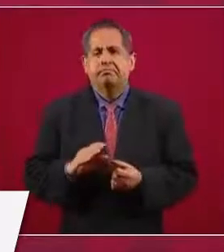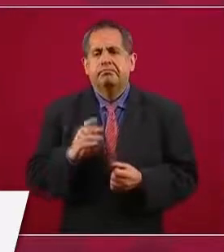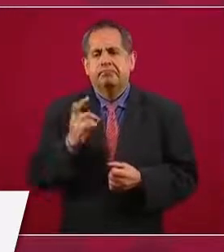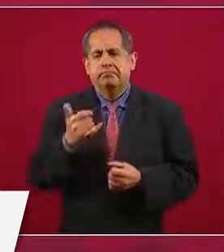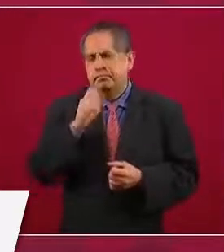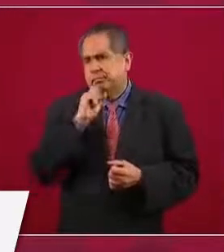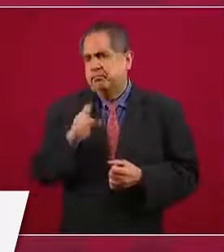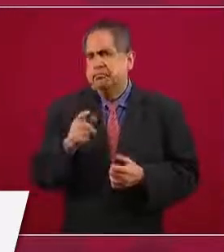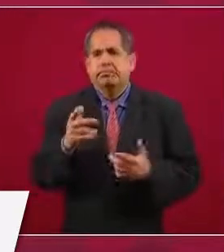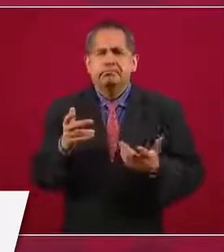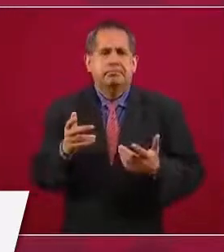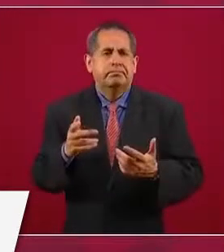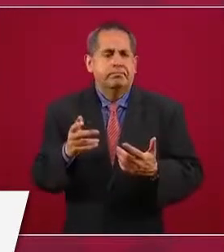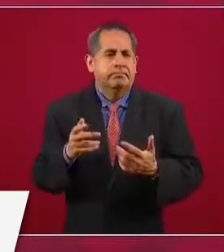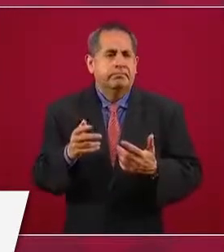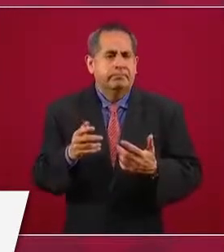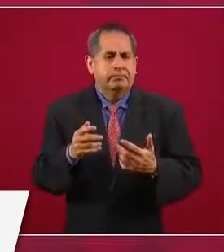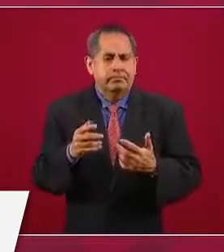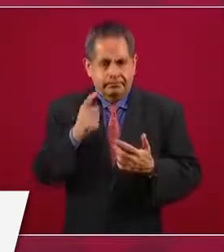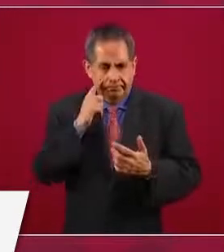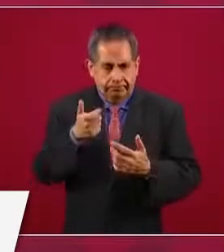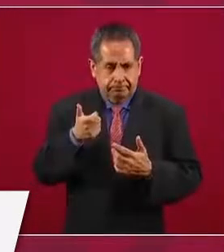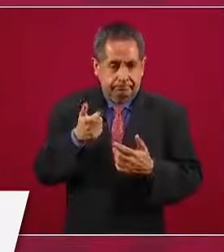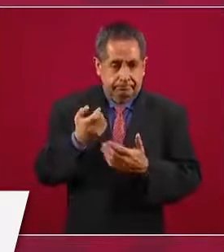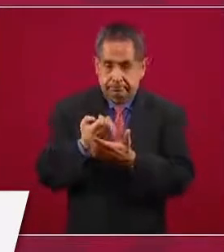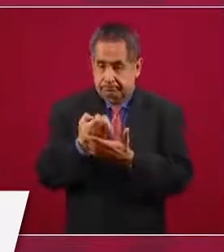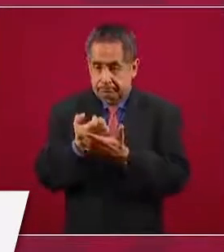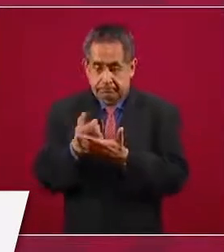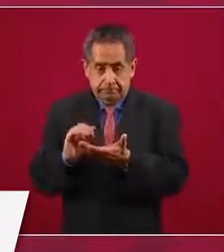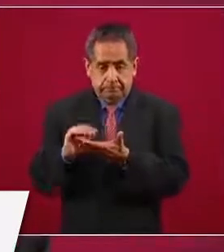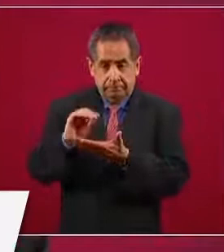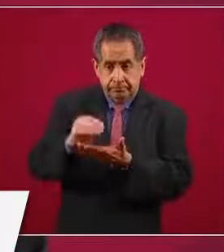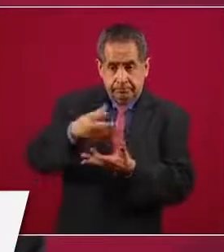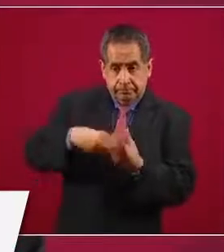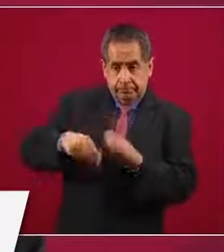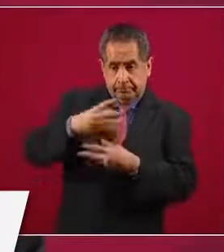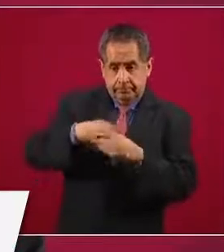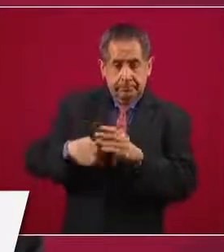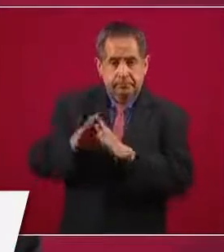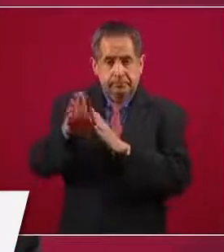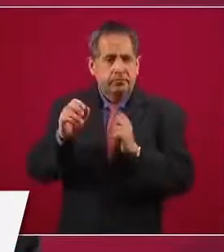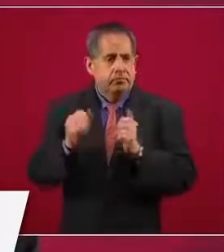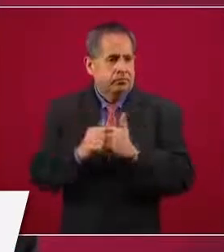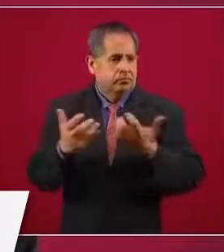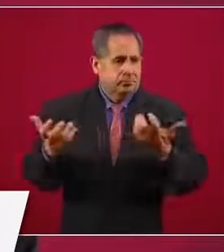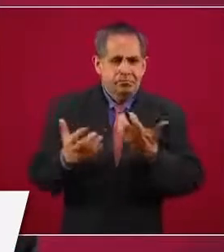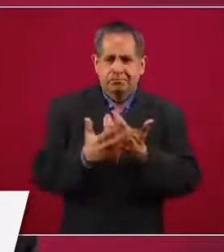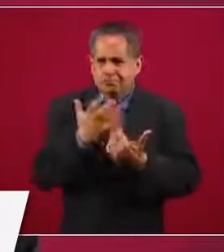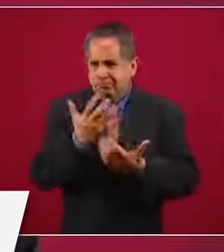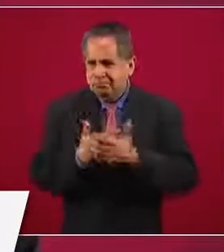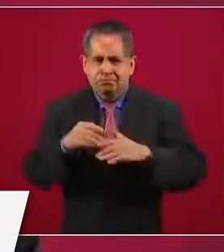con reactivación económica a partir de obras